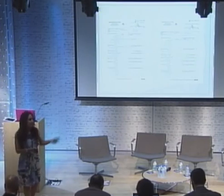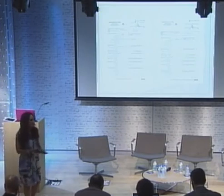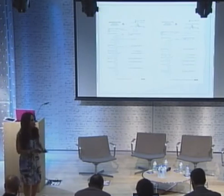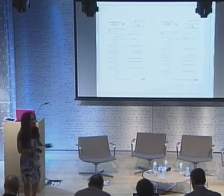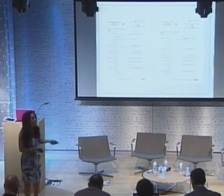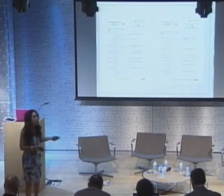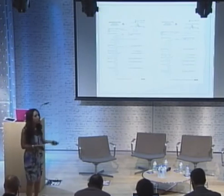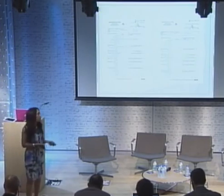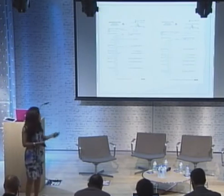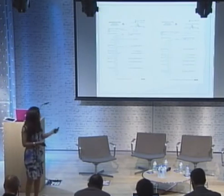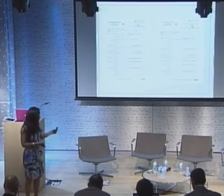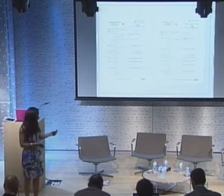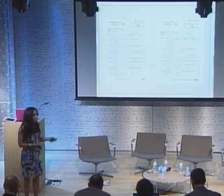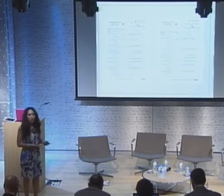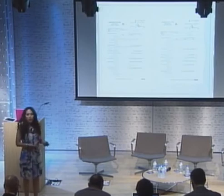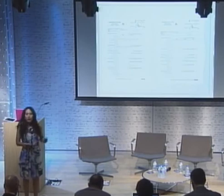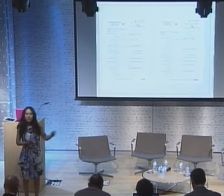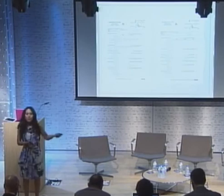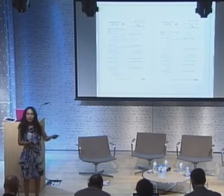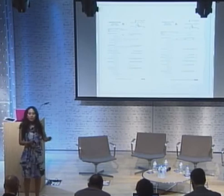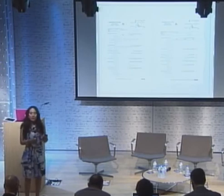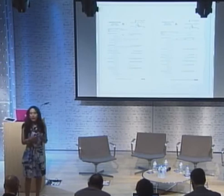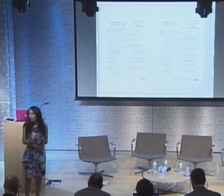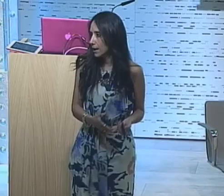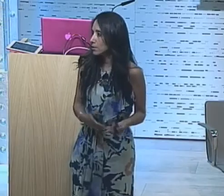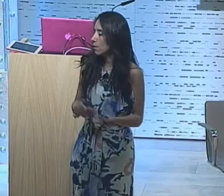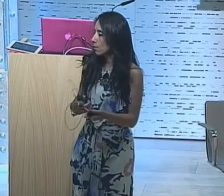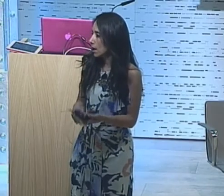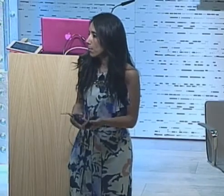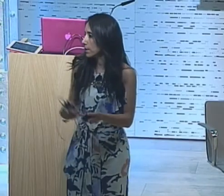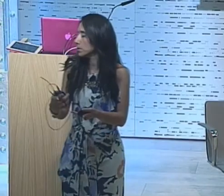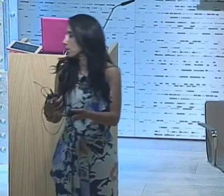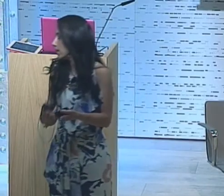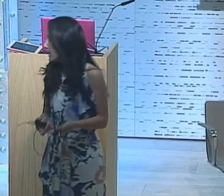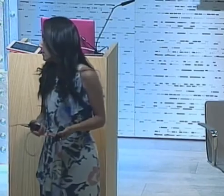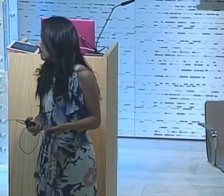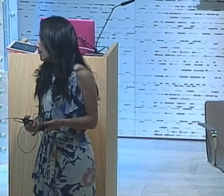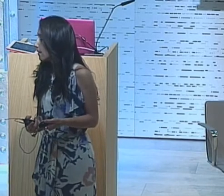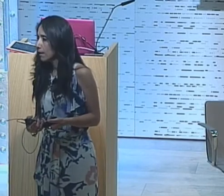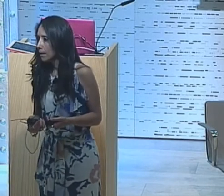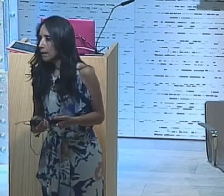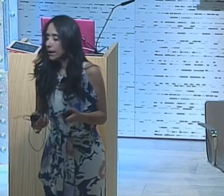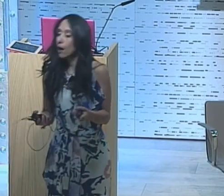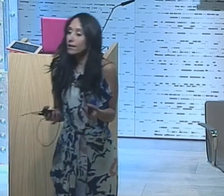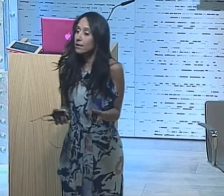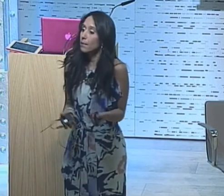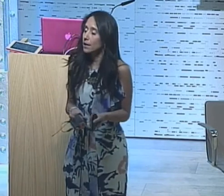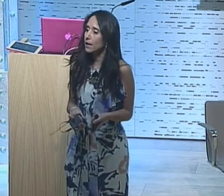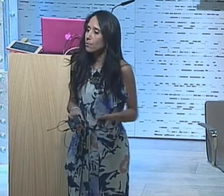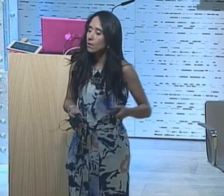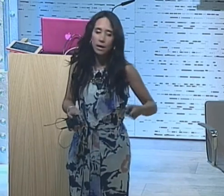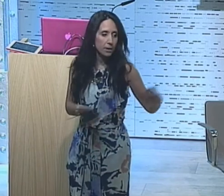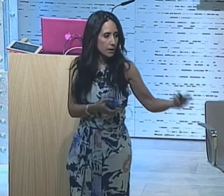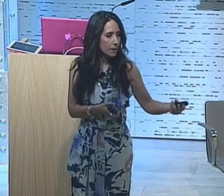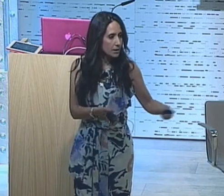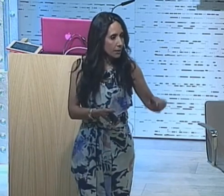los que antes decíamos que eran como psicológicos, pero que ahora miden la planeación, la comprensión, la creatividad. Y ahora sí también